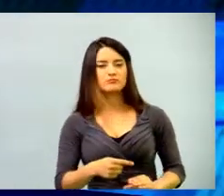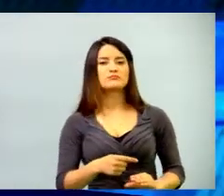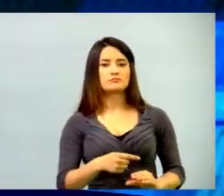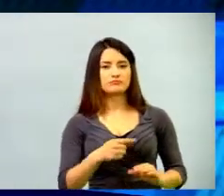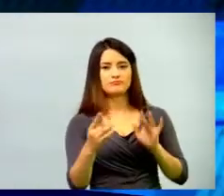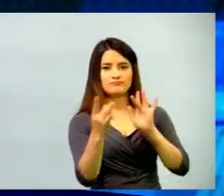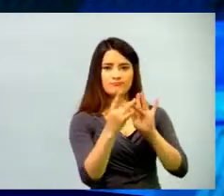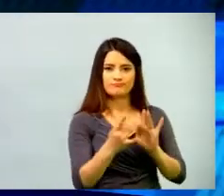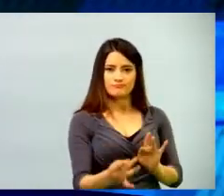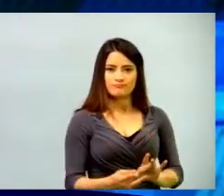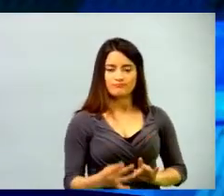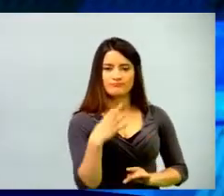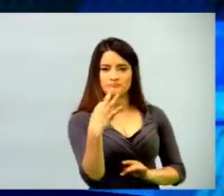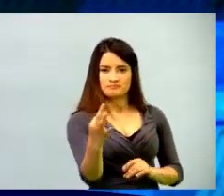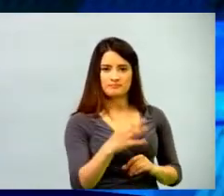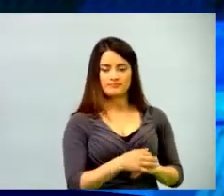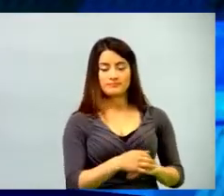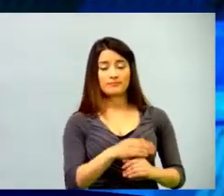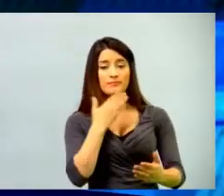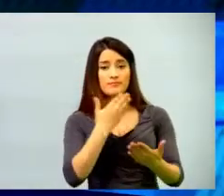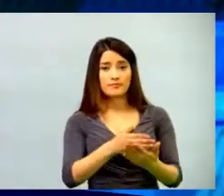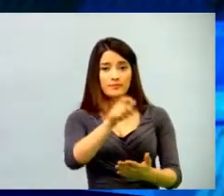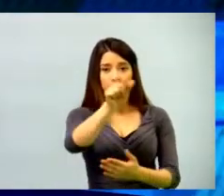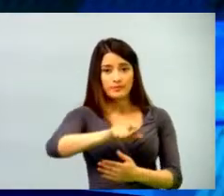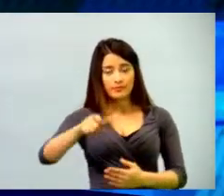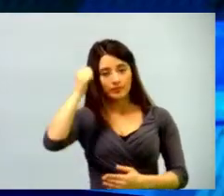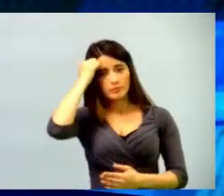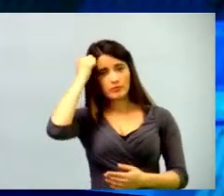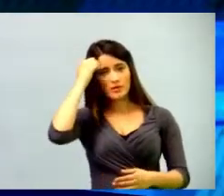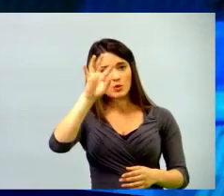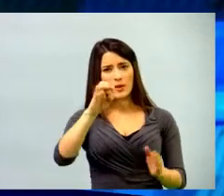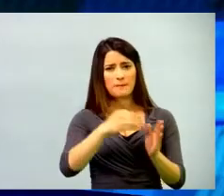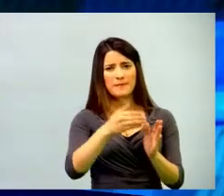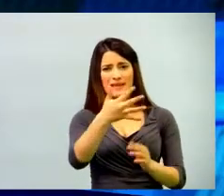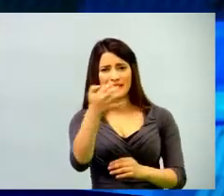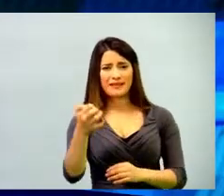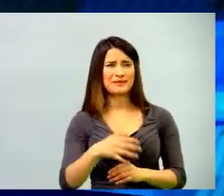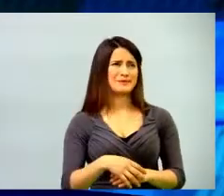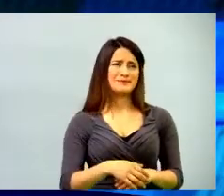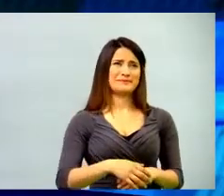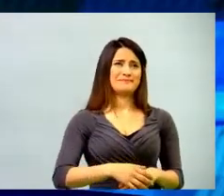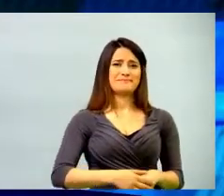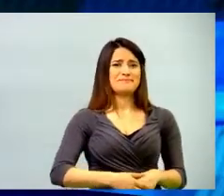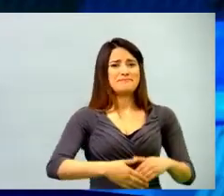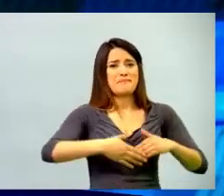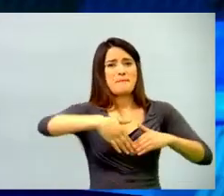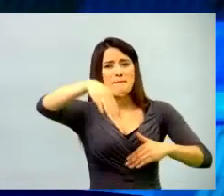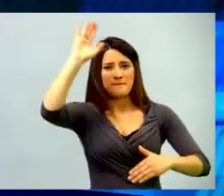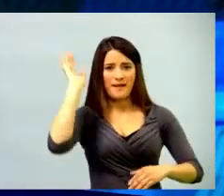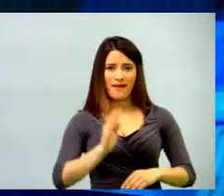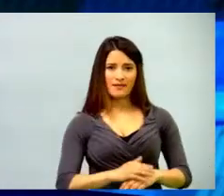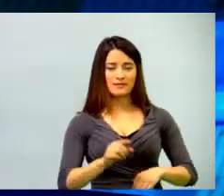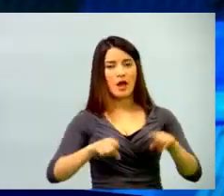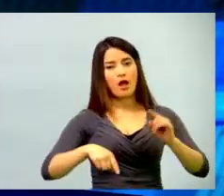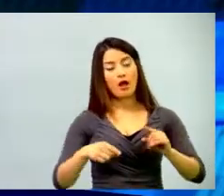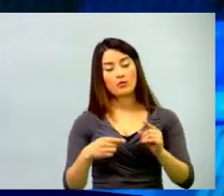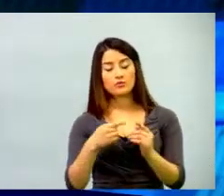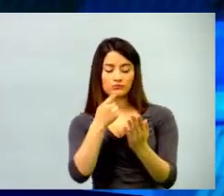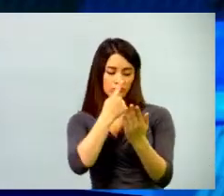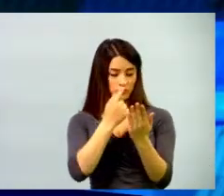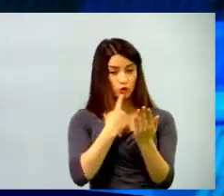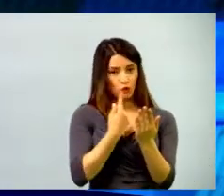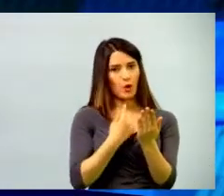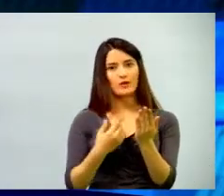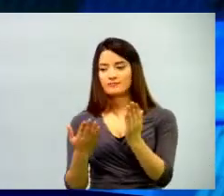redes sociales. A todos ustedes, profe, los que yo sé que son más de 9.500, porque varios están compartiendo un dispositivo, un celular,